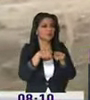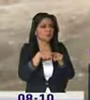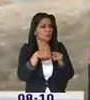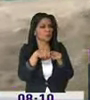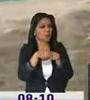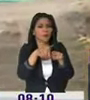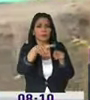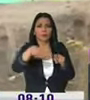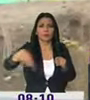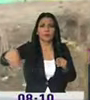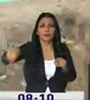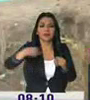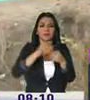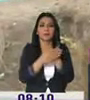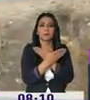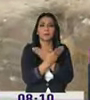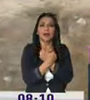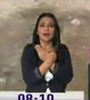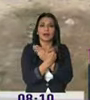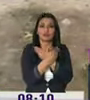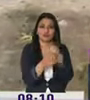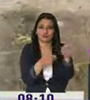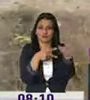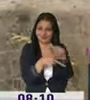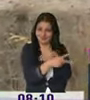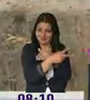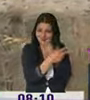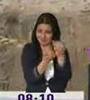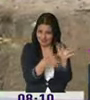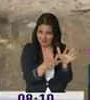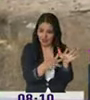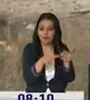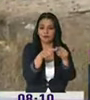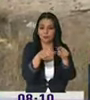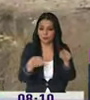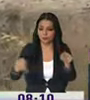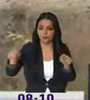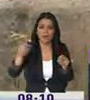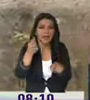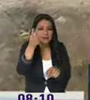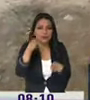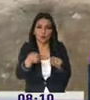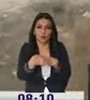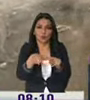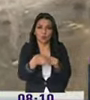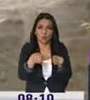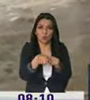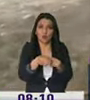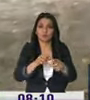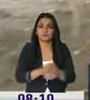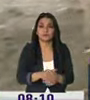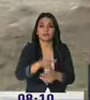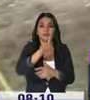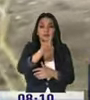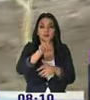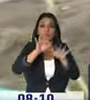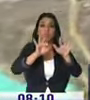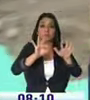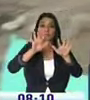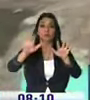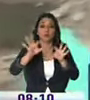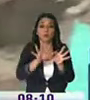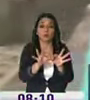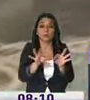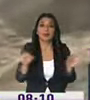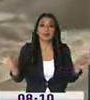al puente de los pájaros que lo inauguramos recientemente. Tendrá una luz de 185 metros